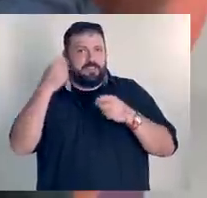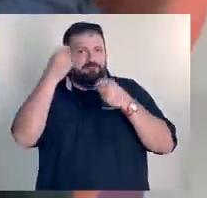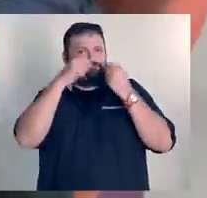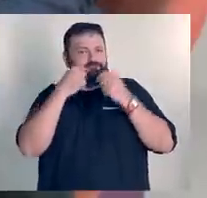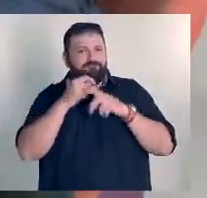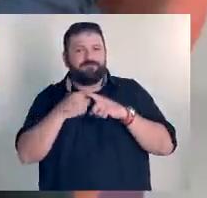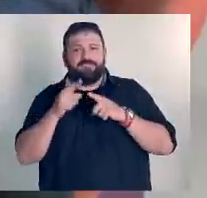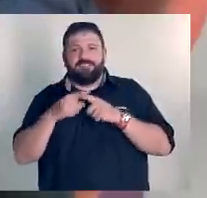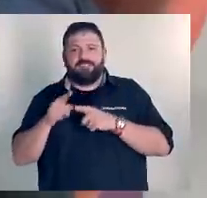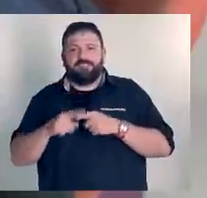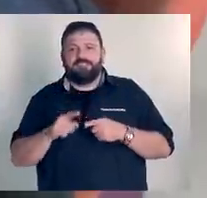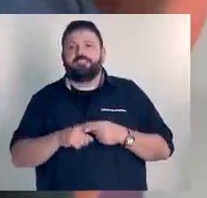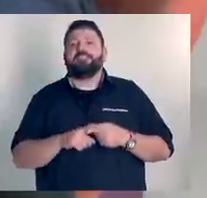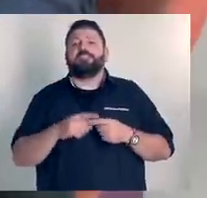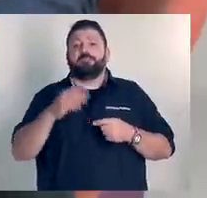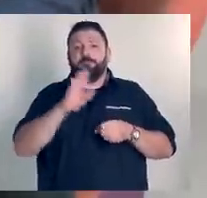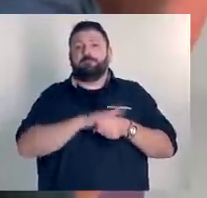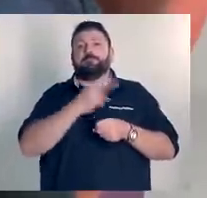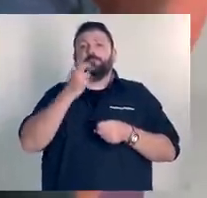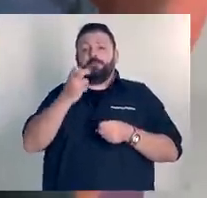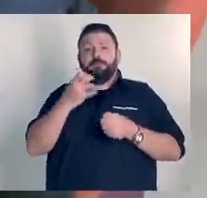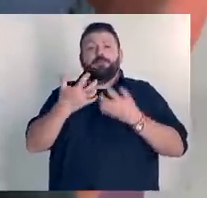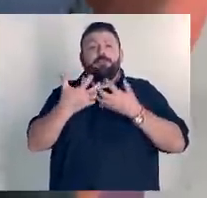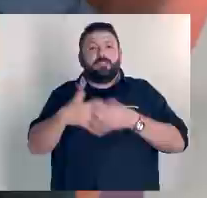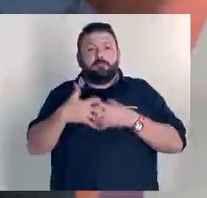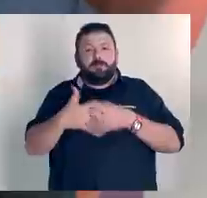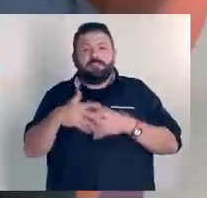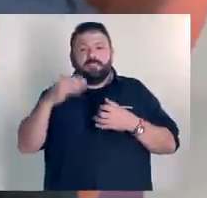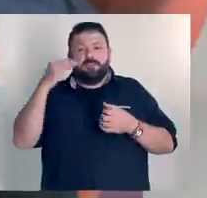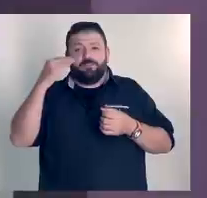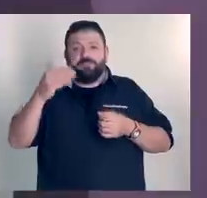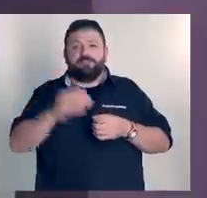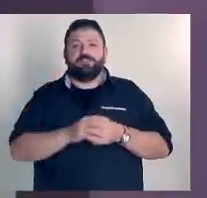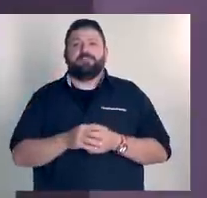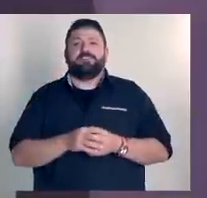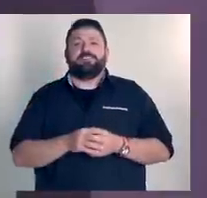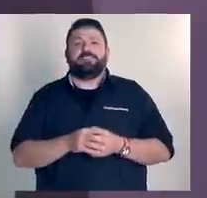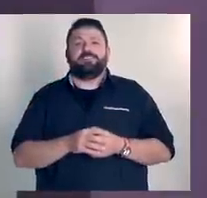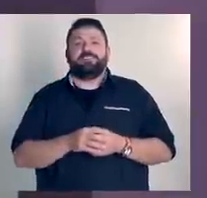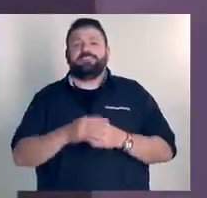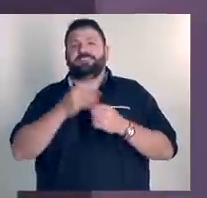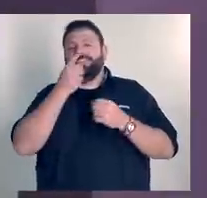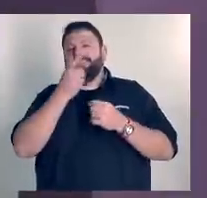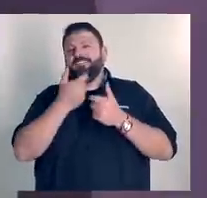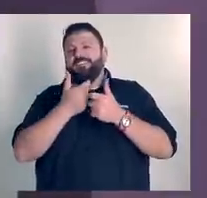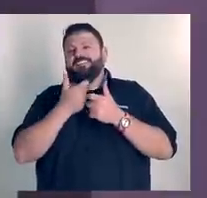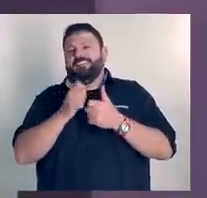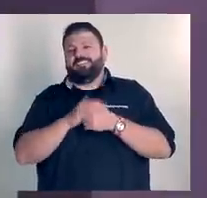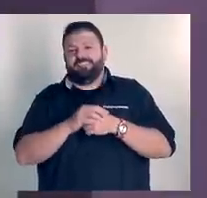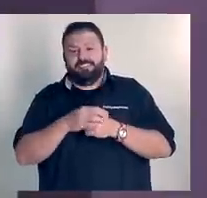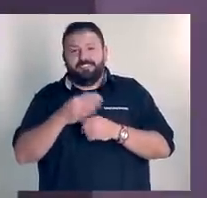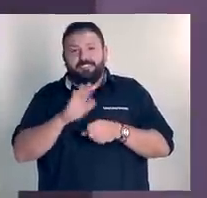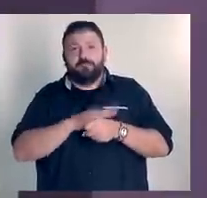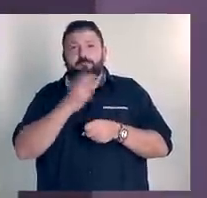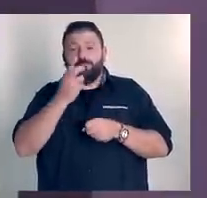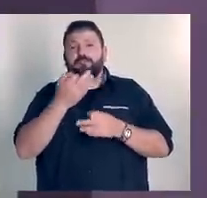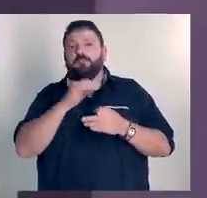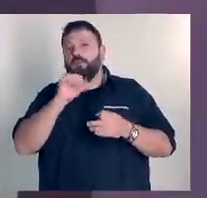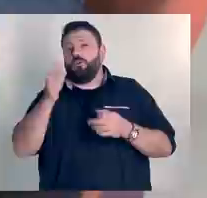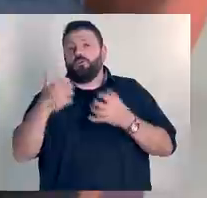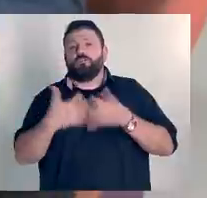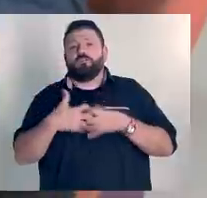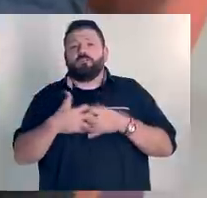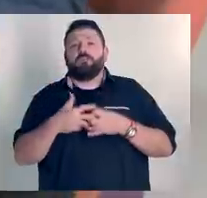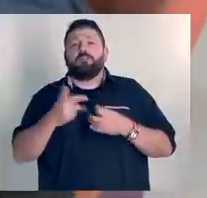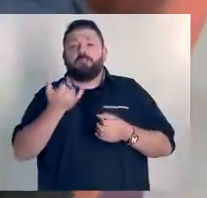que los comparta conmigo, pero a los empresarios lo que les quiere decir es que tono tengo. Le comparte normalmente a nuestros empresarios cuál es el